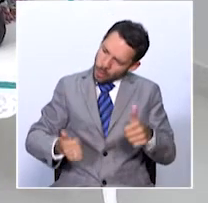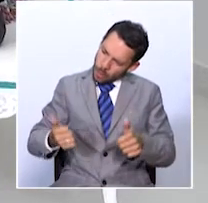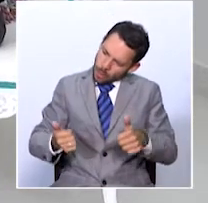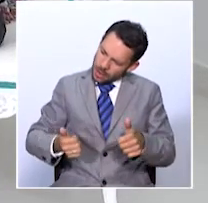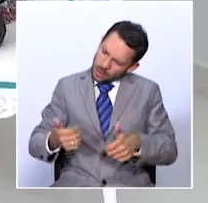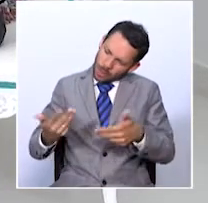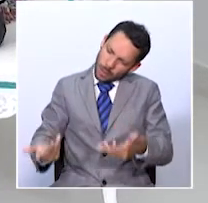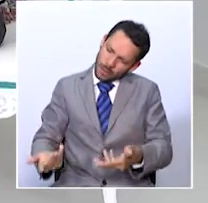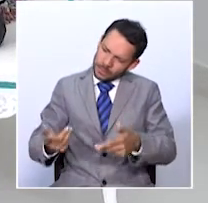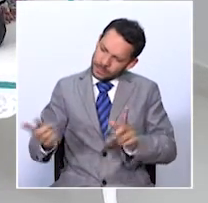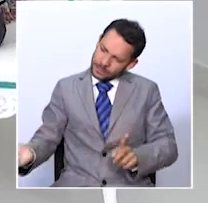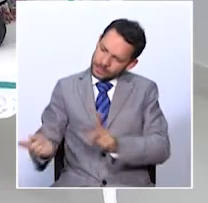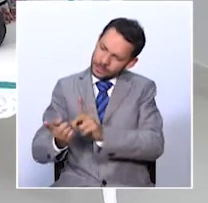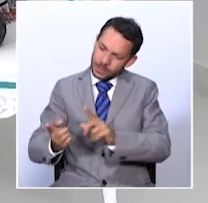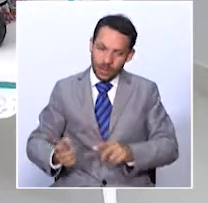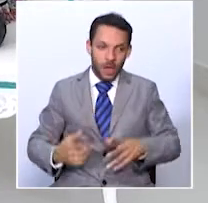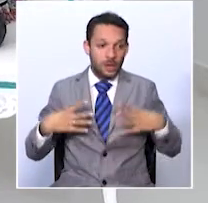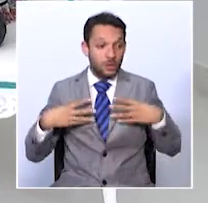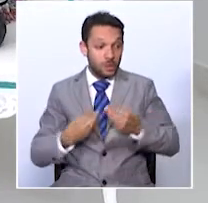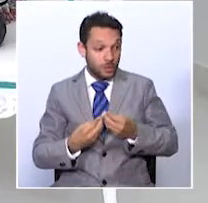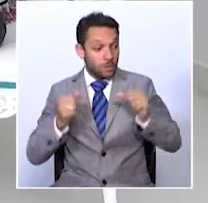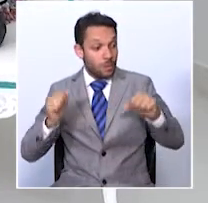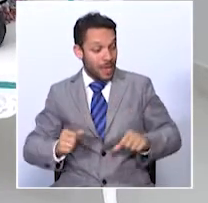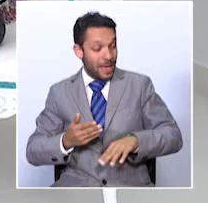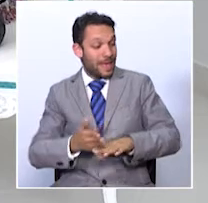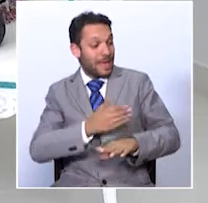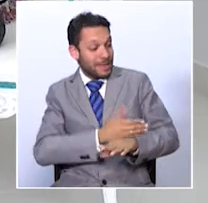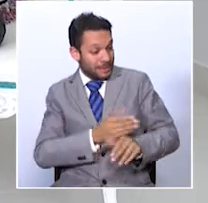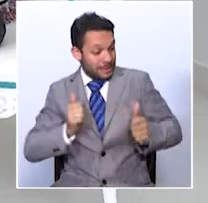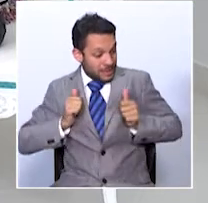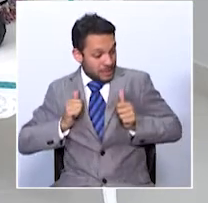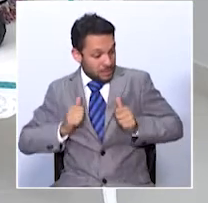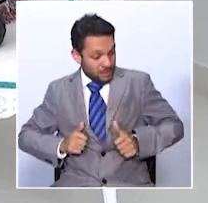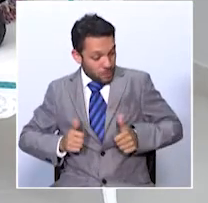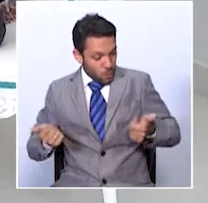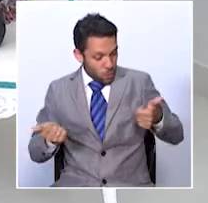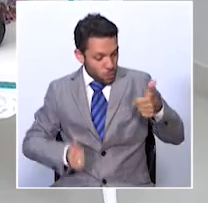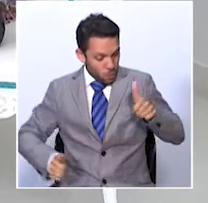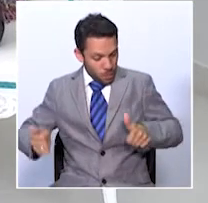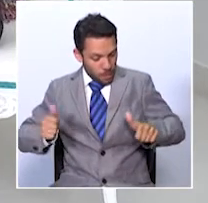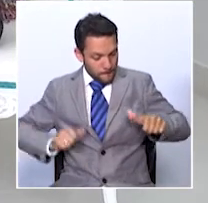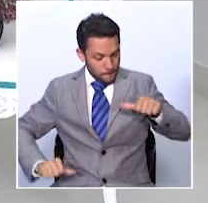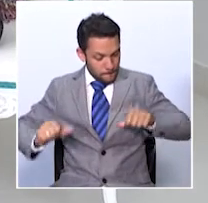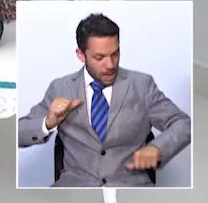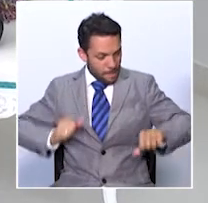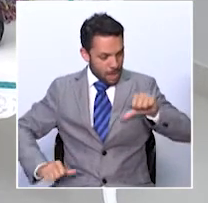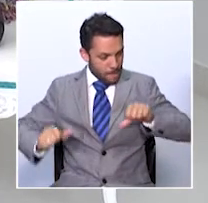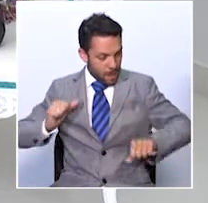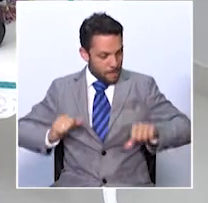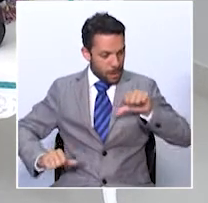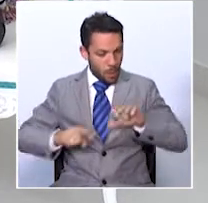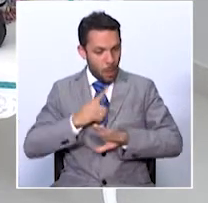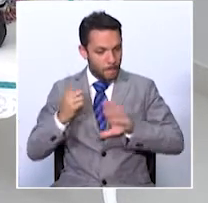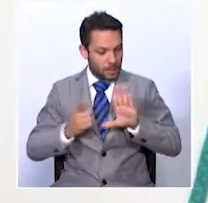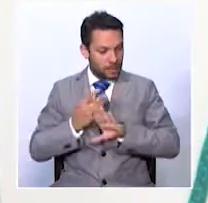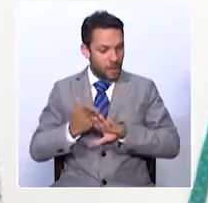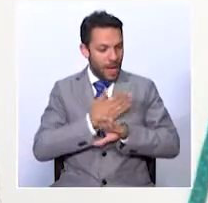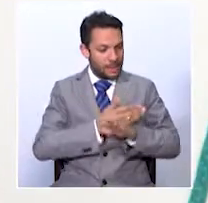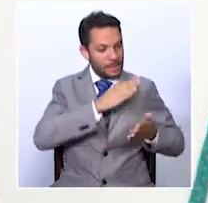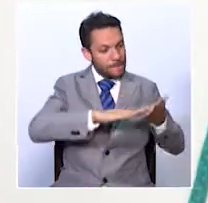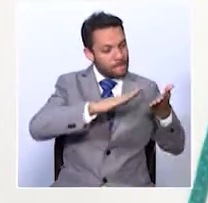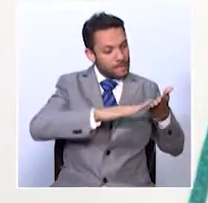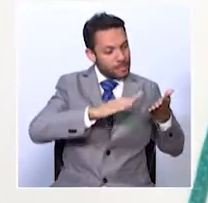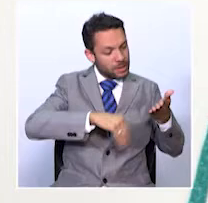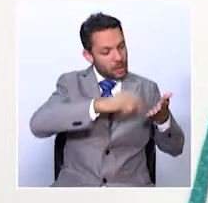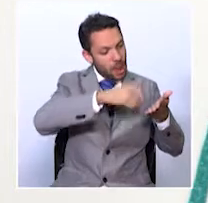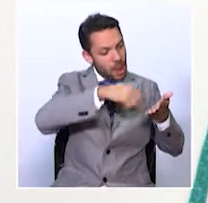Bueno, nosotros para poder ser cirujanos plásticos y tener estos diplomas, estos permisos